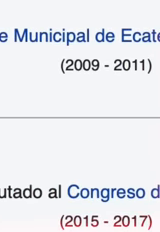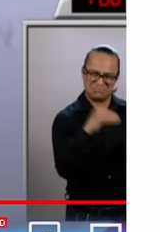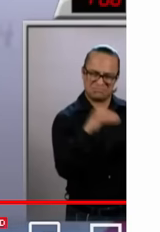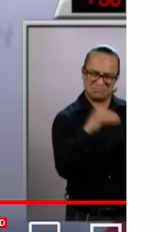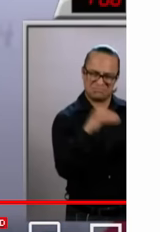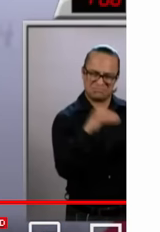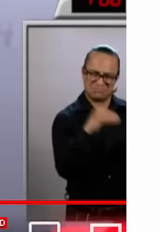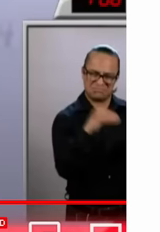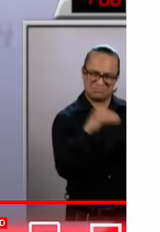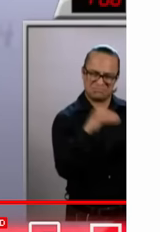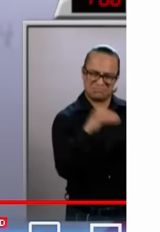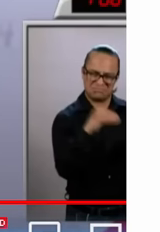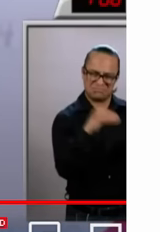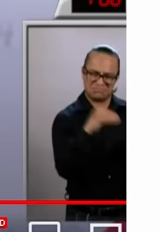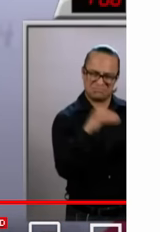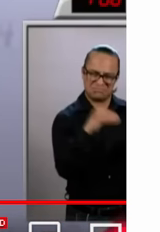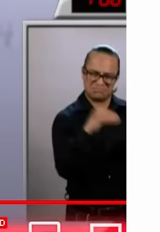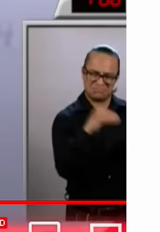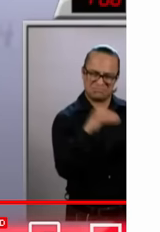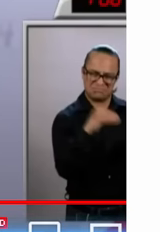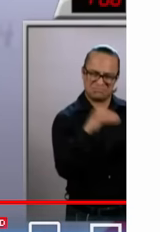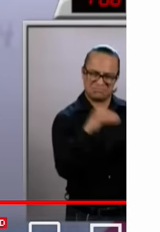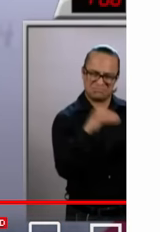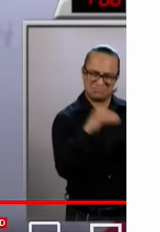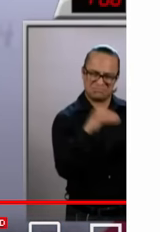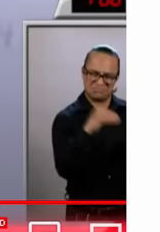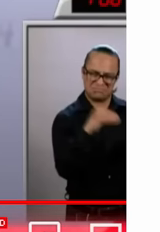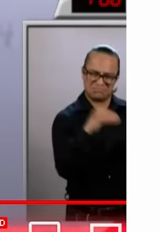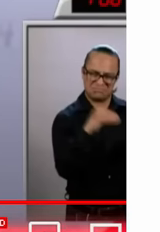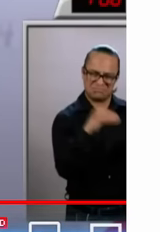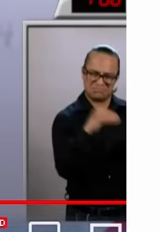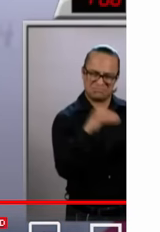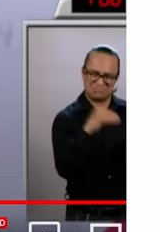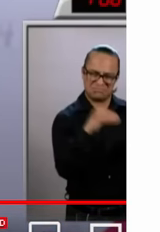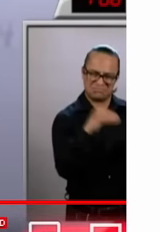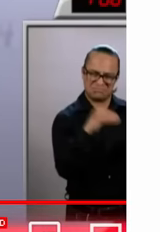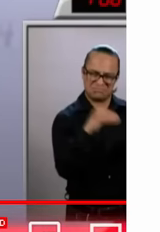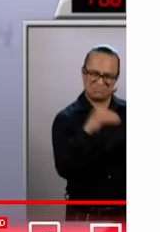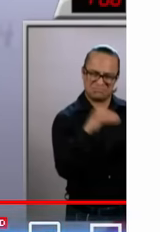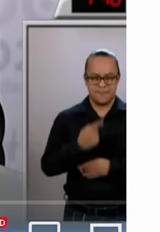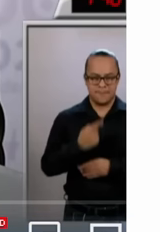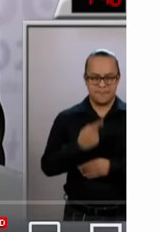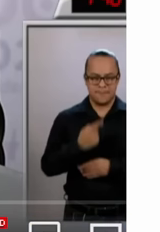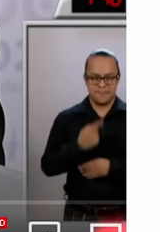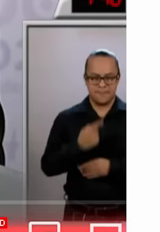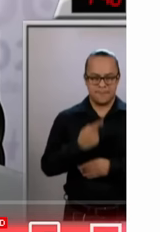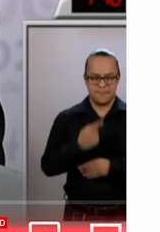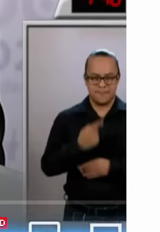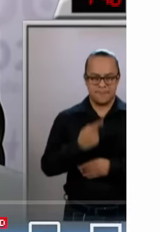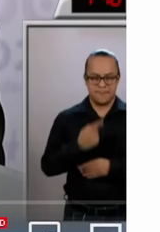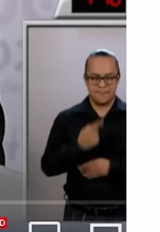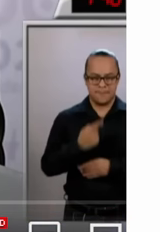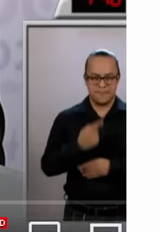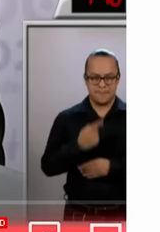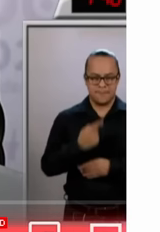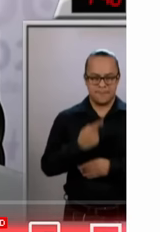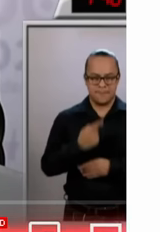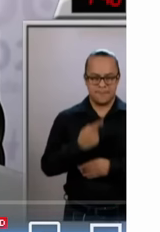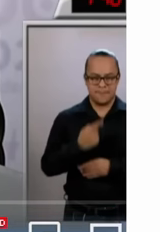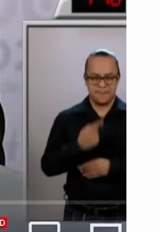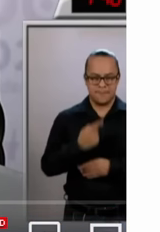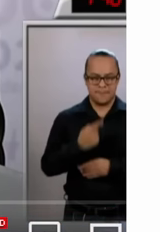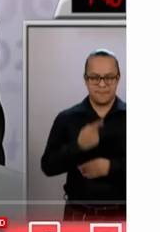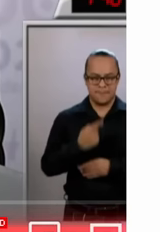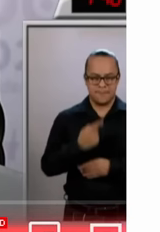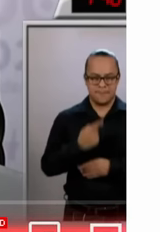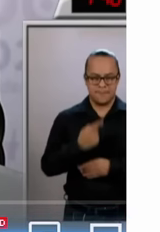El debate que vimos este jueves 20 de abril pareciera que fue un debate entre tres personas. Así como lo